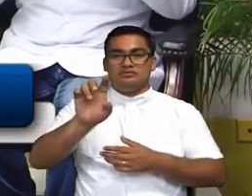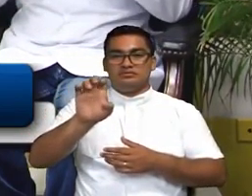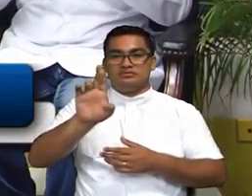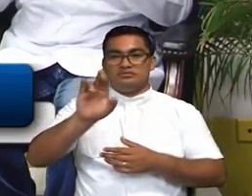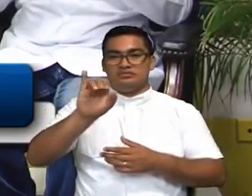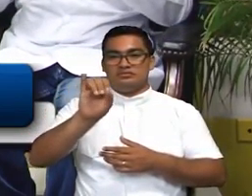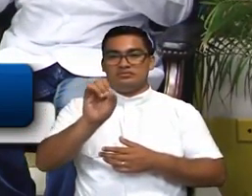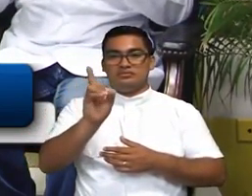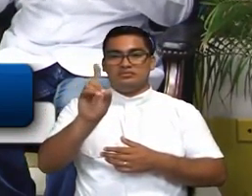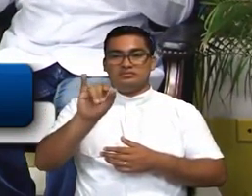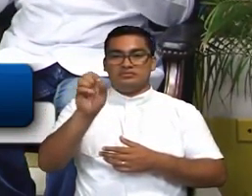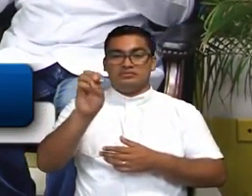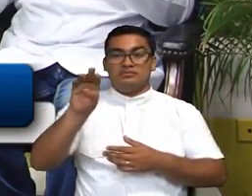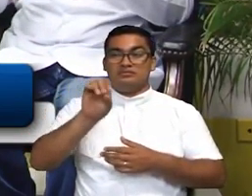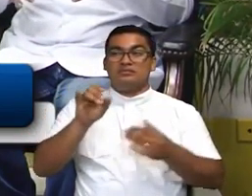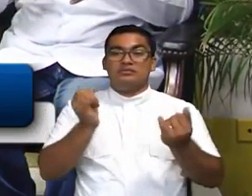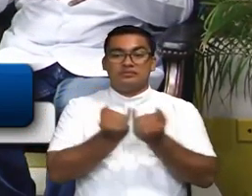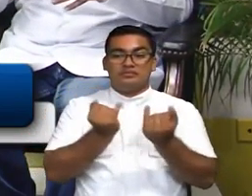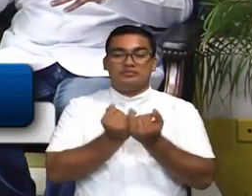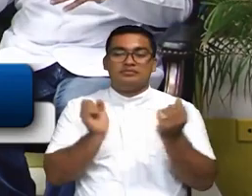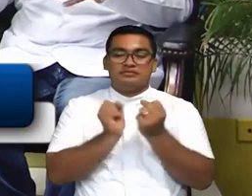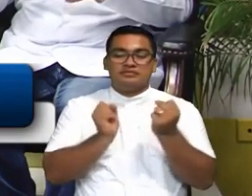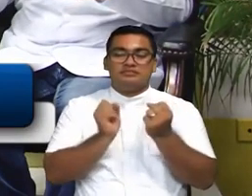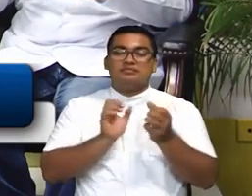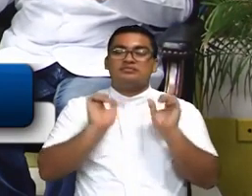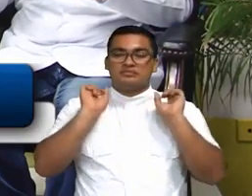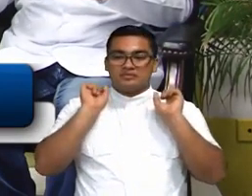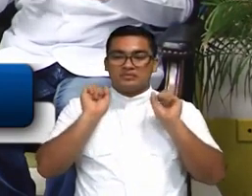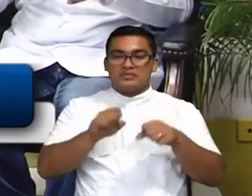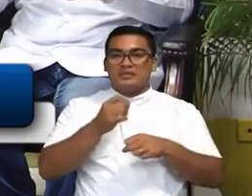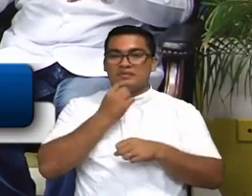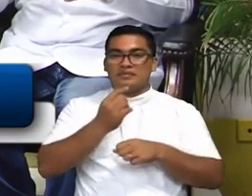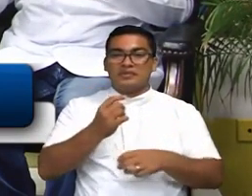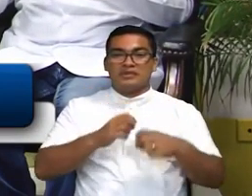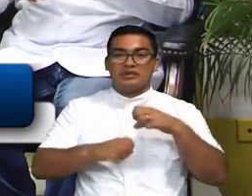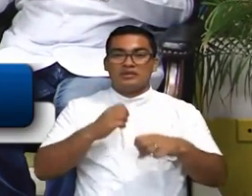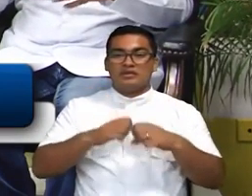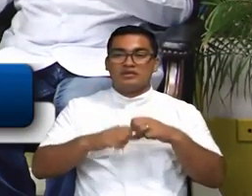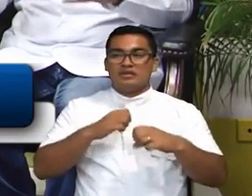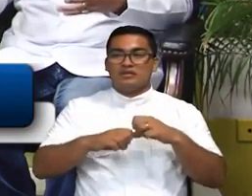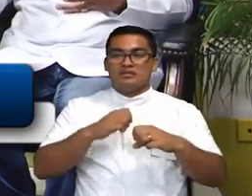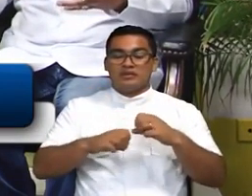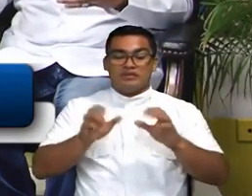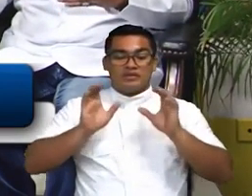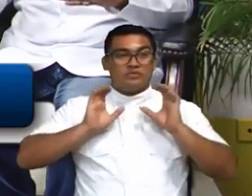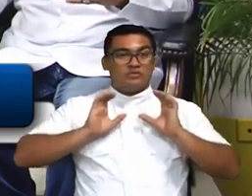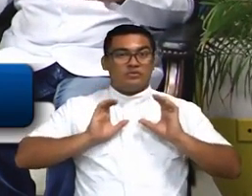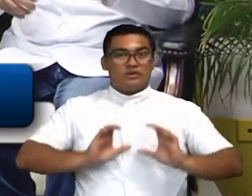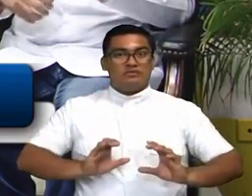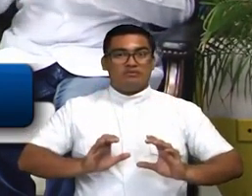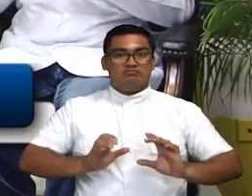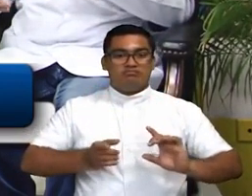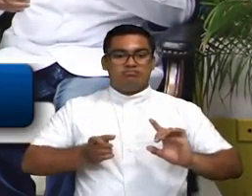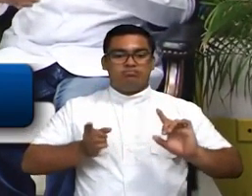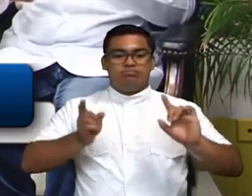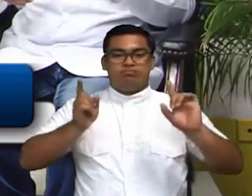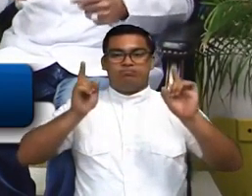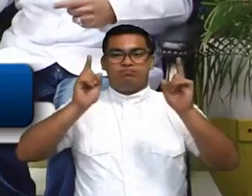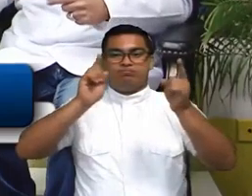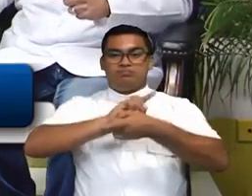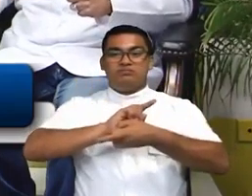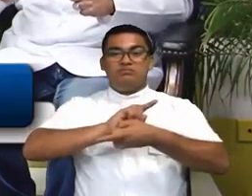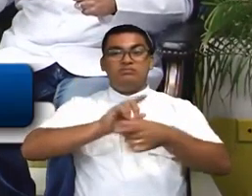La parte de lo que es el frío hace lo que es problemas a nivel del metabolismo. ¿Ya? Por eso también las